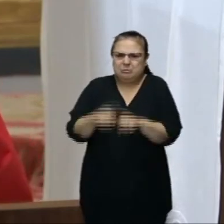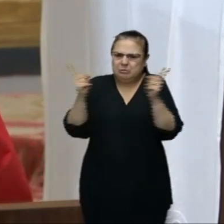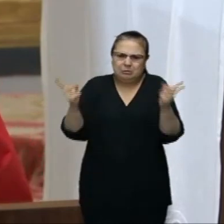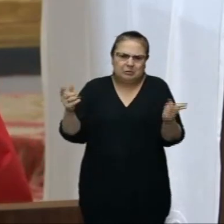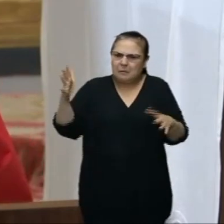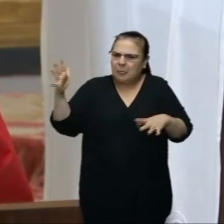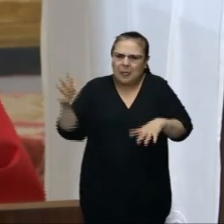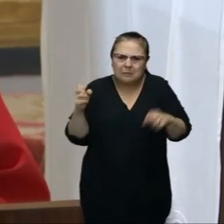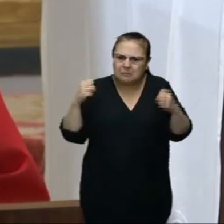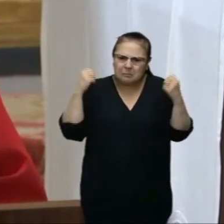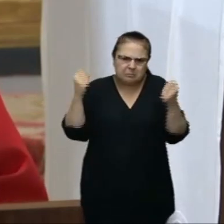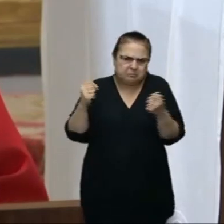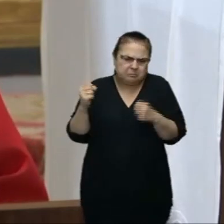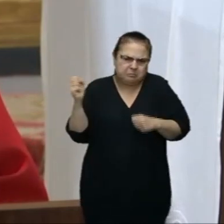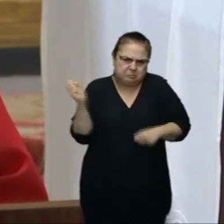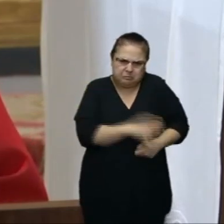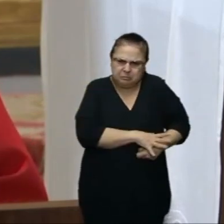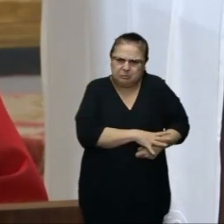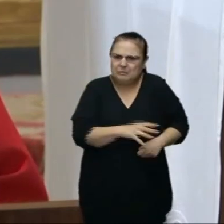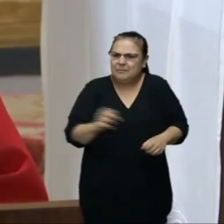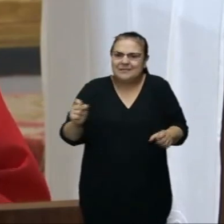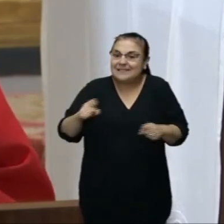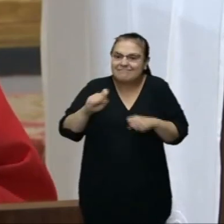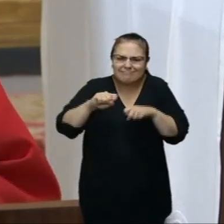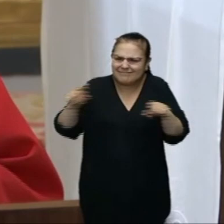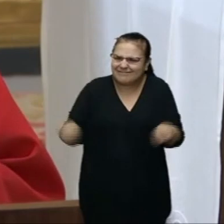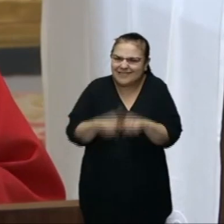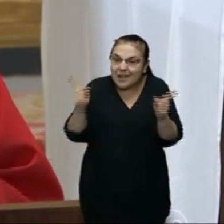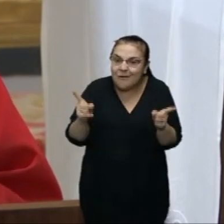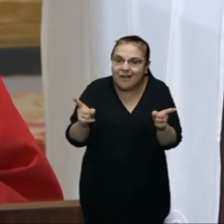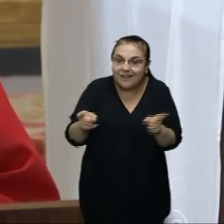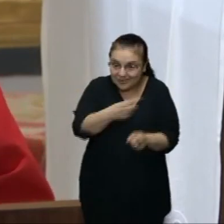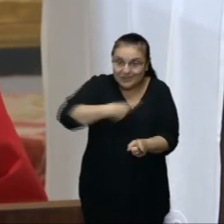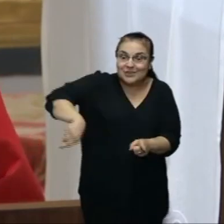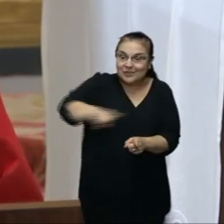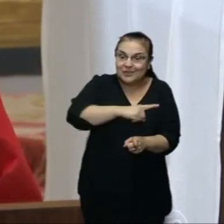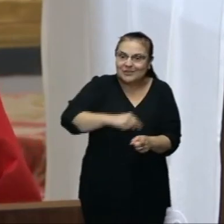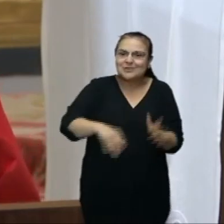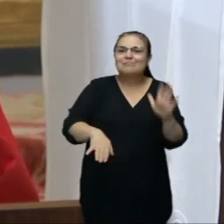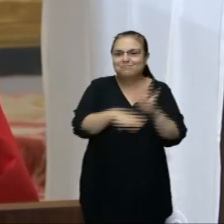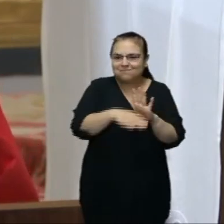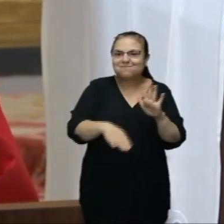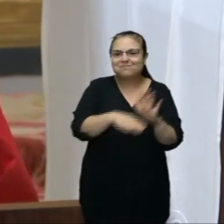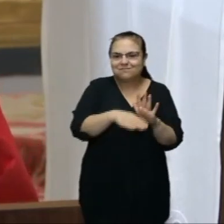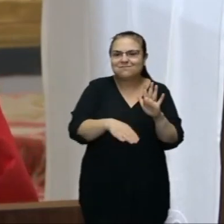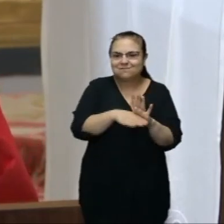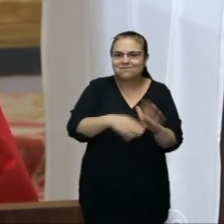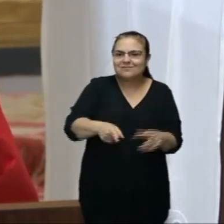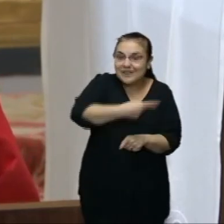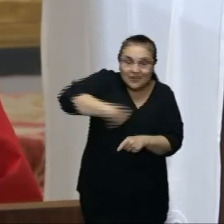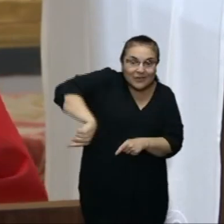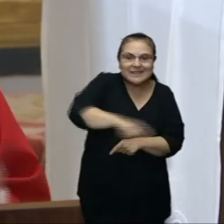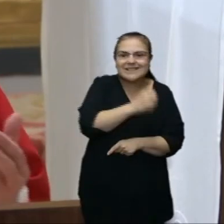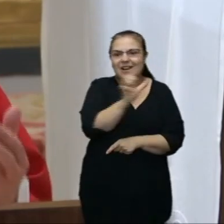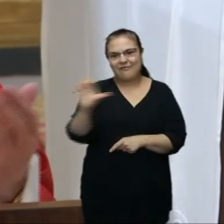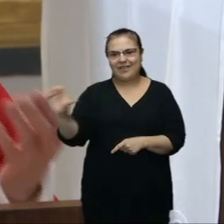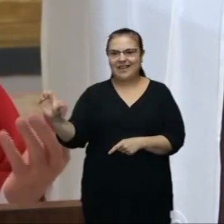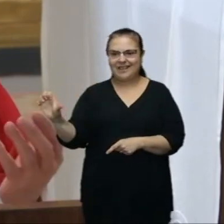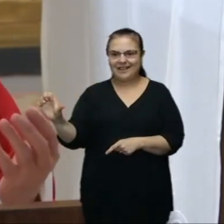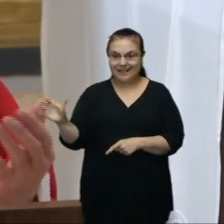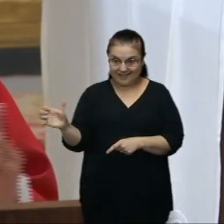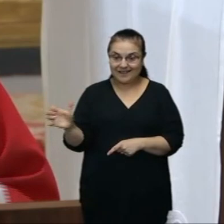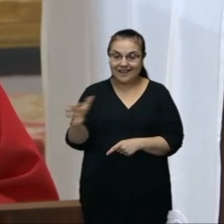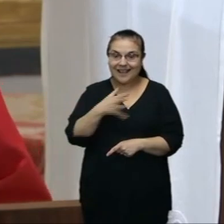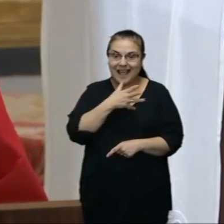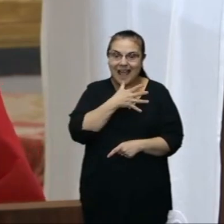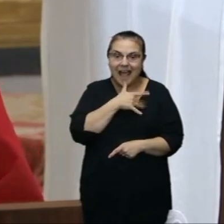desprecien. A pesar de todo eso, debemos perseverar en nuestra fe. Ahora vamos